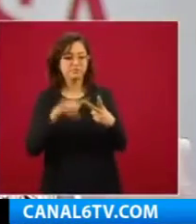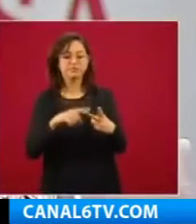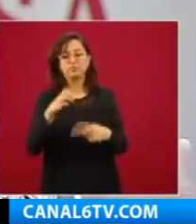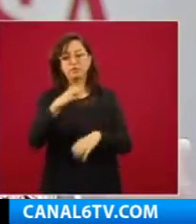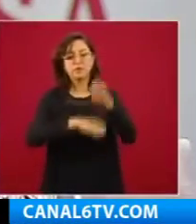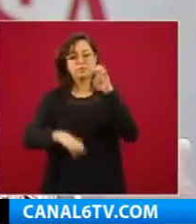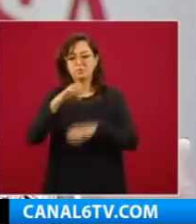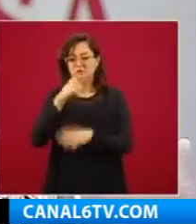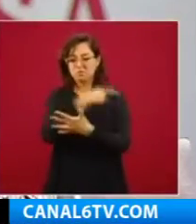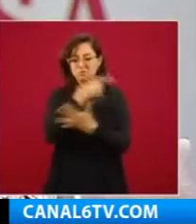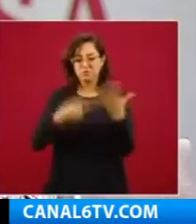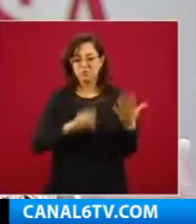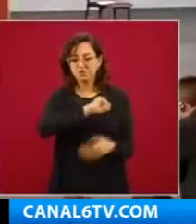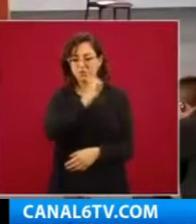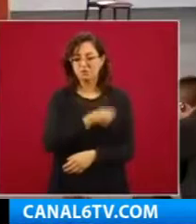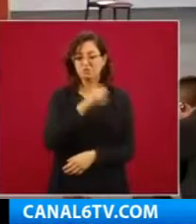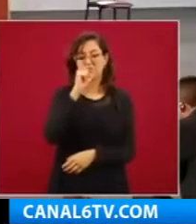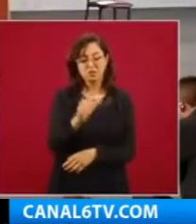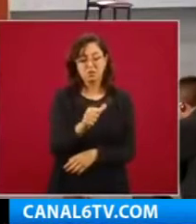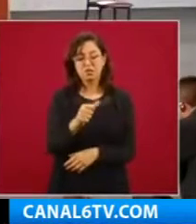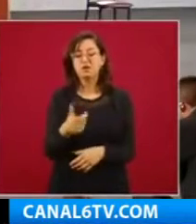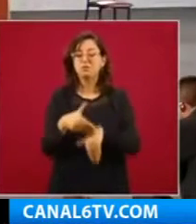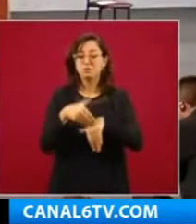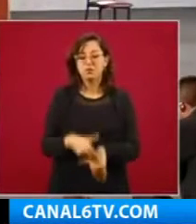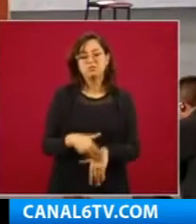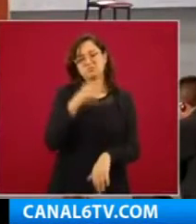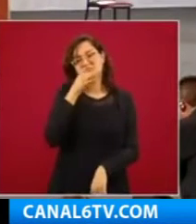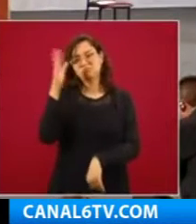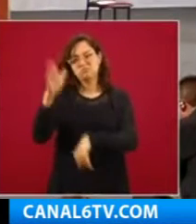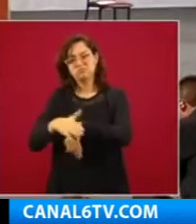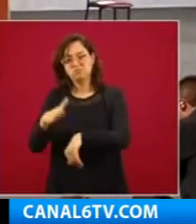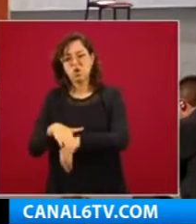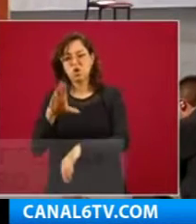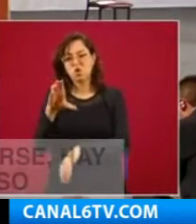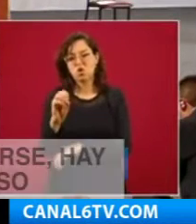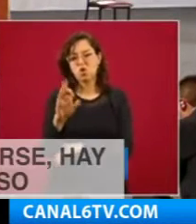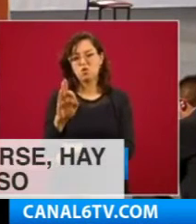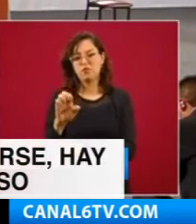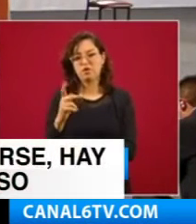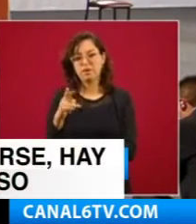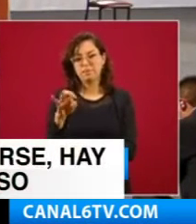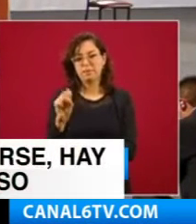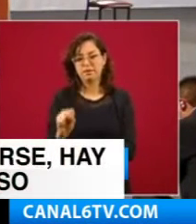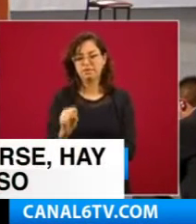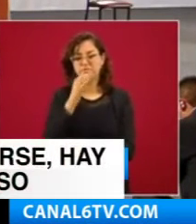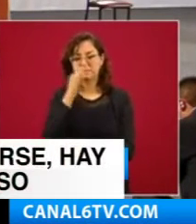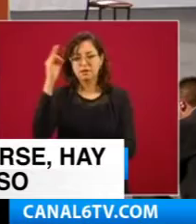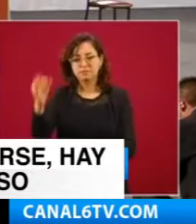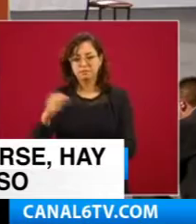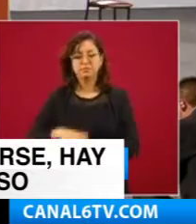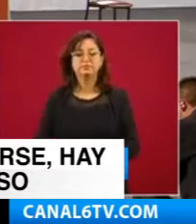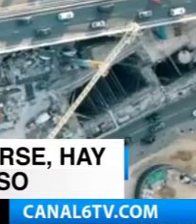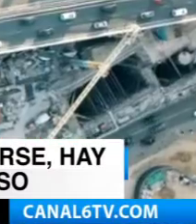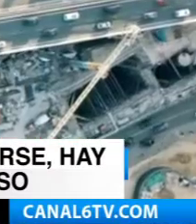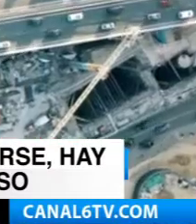destacó la titular de la Secretaría del Trabajo que con esta modalidad de laborar se puede abaratar costos cuando no hay necesidad de estar